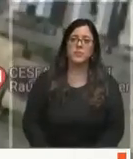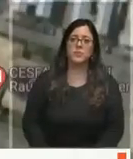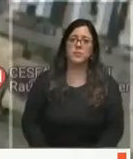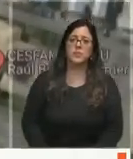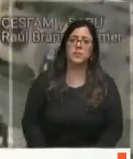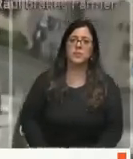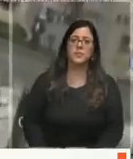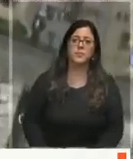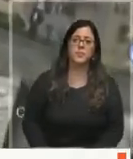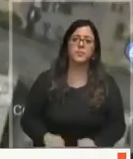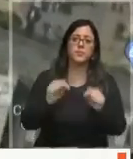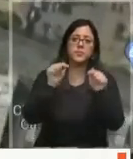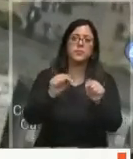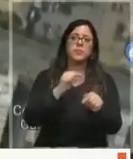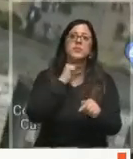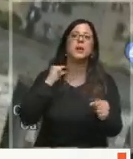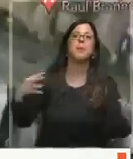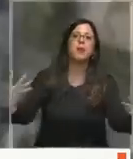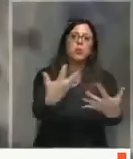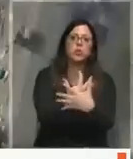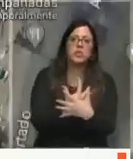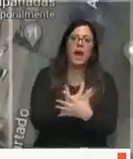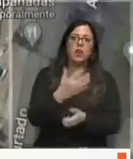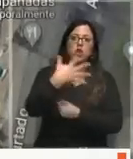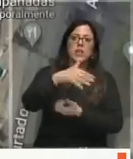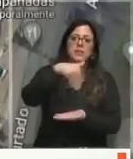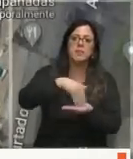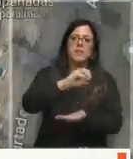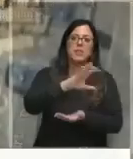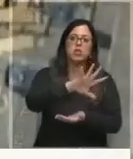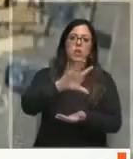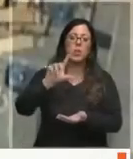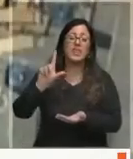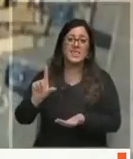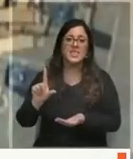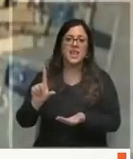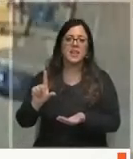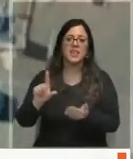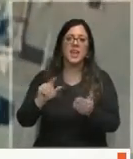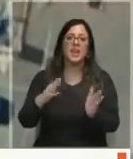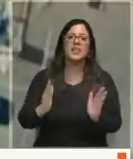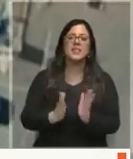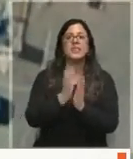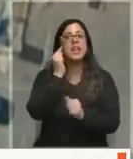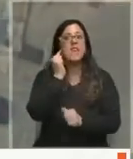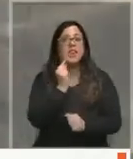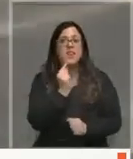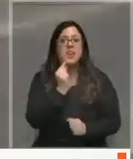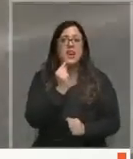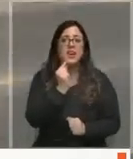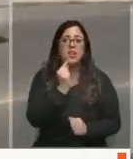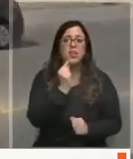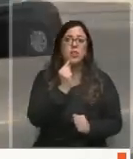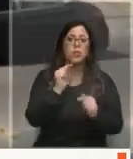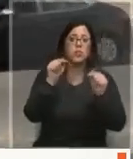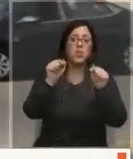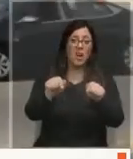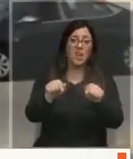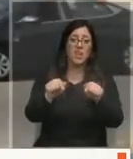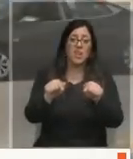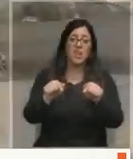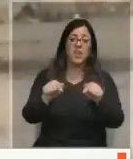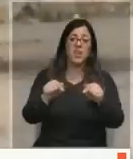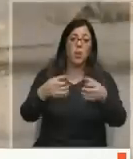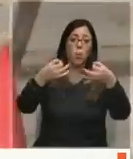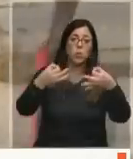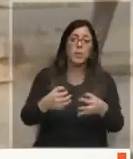Hurtado, 15.057 San Bernardo, ex Imperial. Una tienda de materiales para la construcción destruida en días